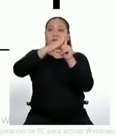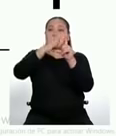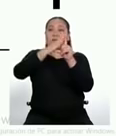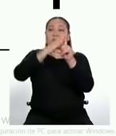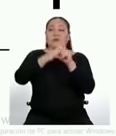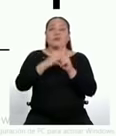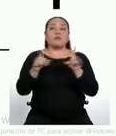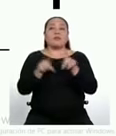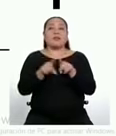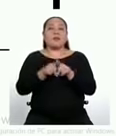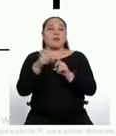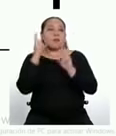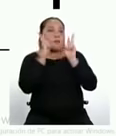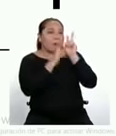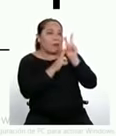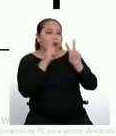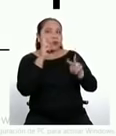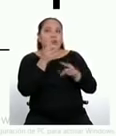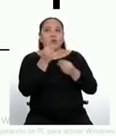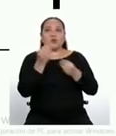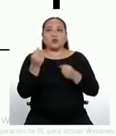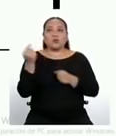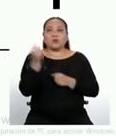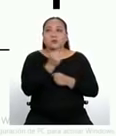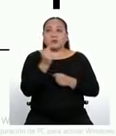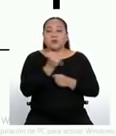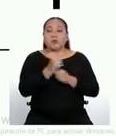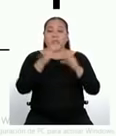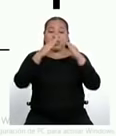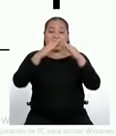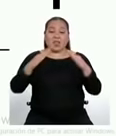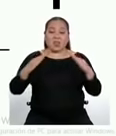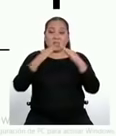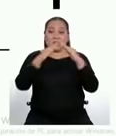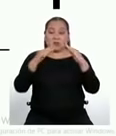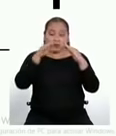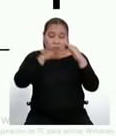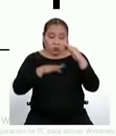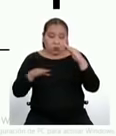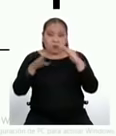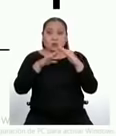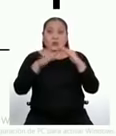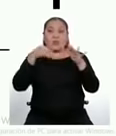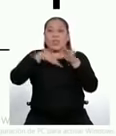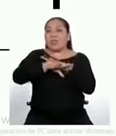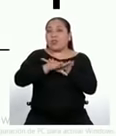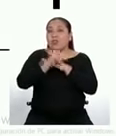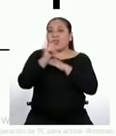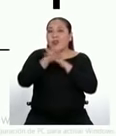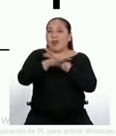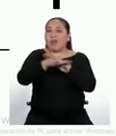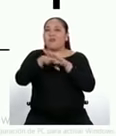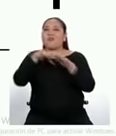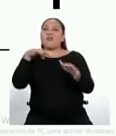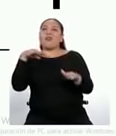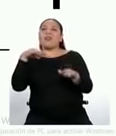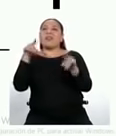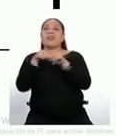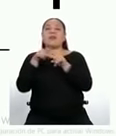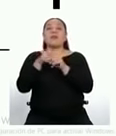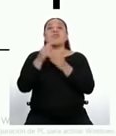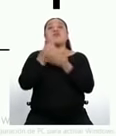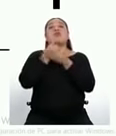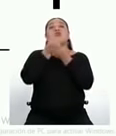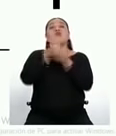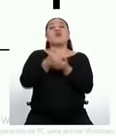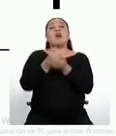Asimismo, vamos a ver repetido esta condición no solamente para techos de espacios interiores, sino también de exteriores, lo cual nos ayuda a